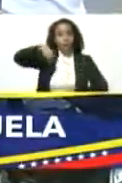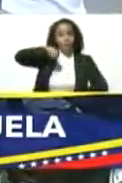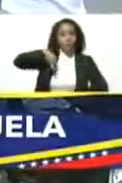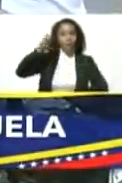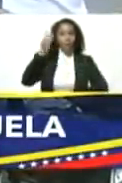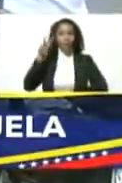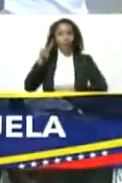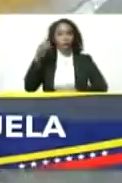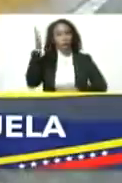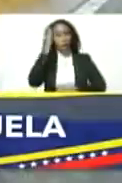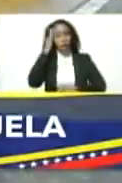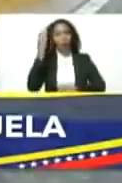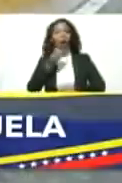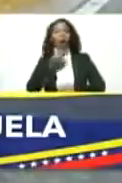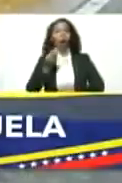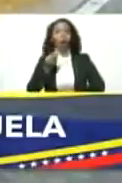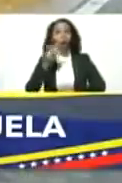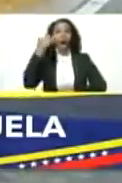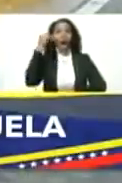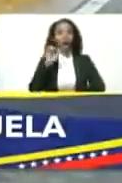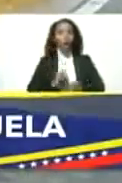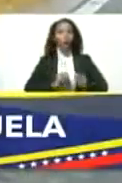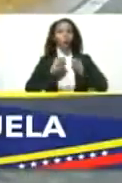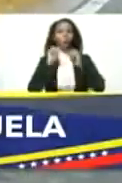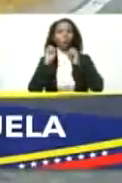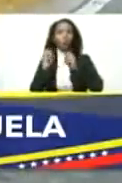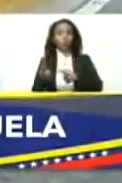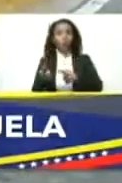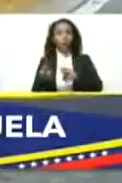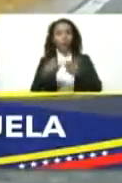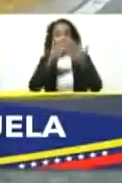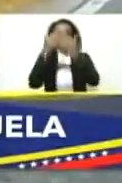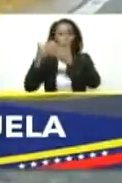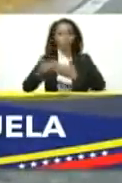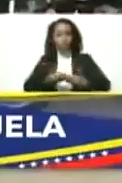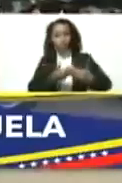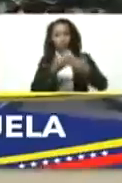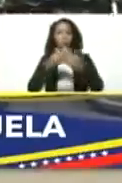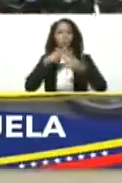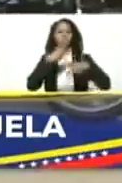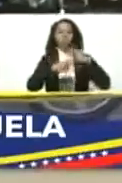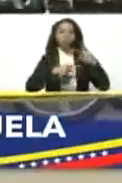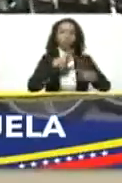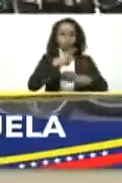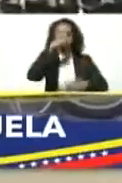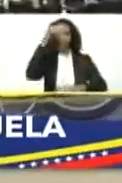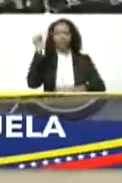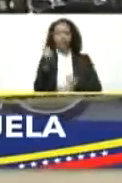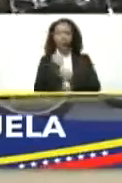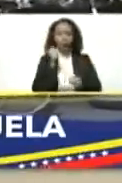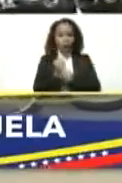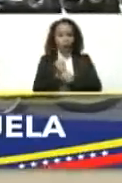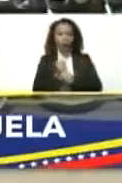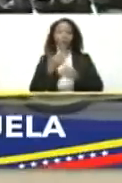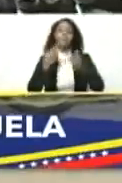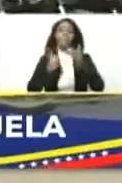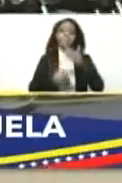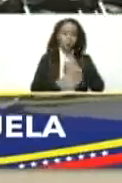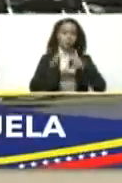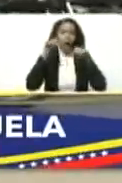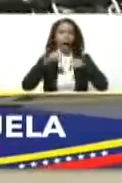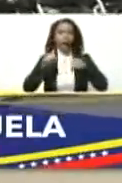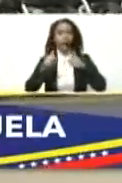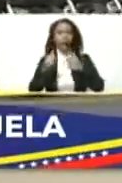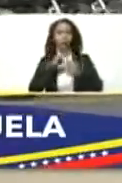Venezuela, sepa que la juventud tiene oportunidad de estudiar, de producir, de trabajar y que vamos a estar acá con